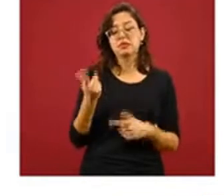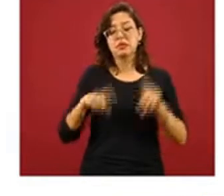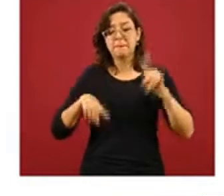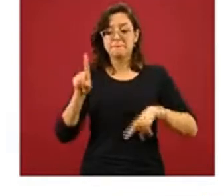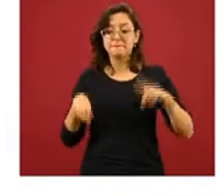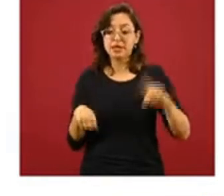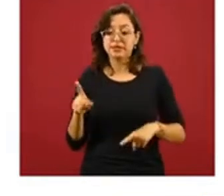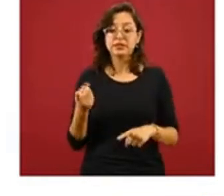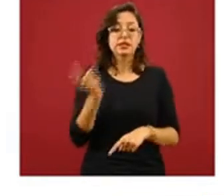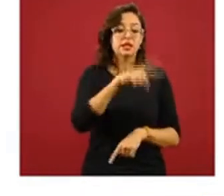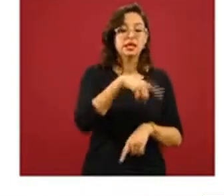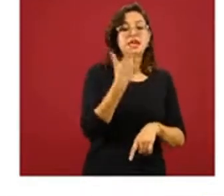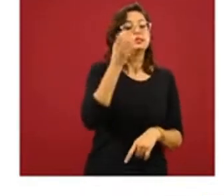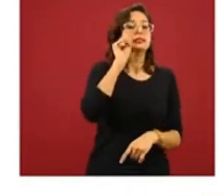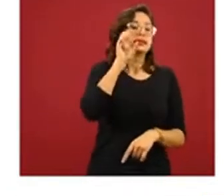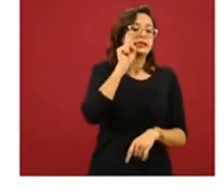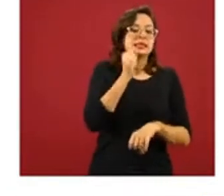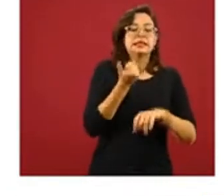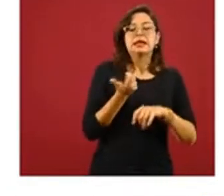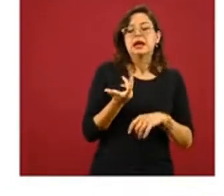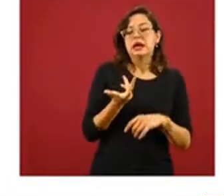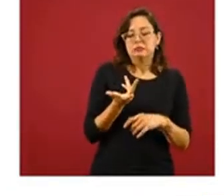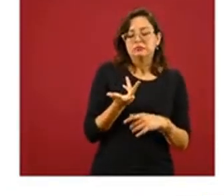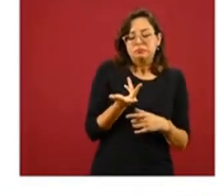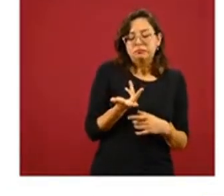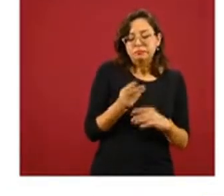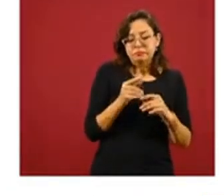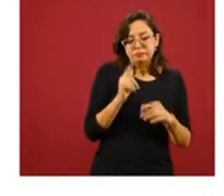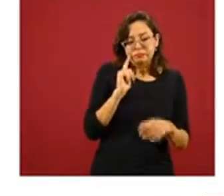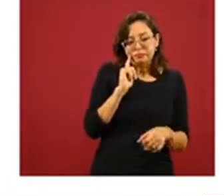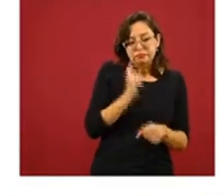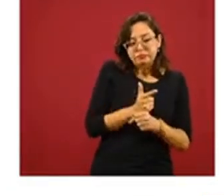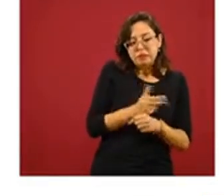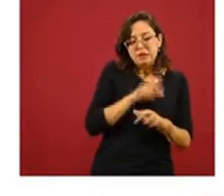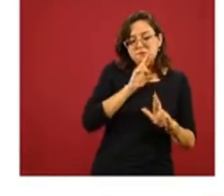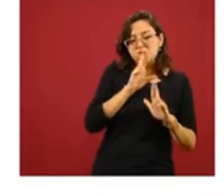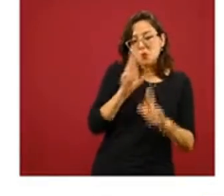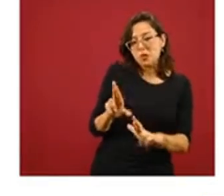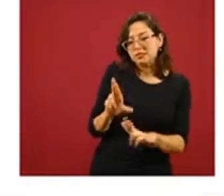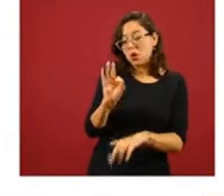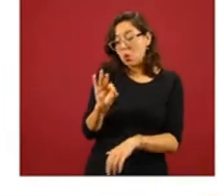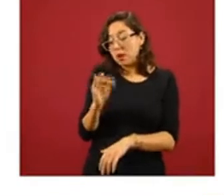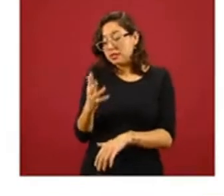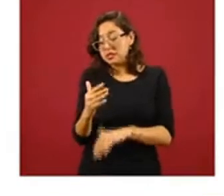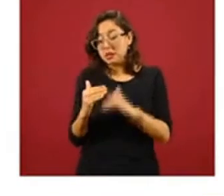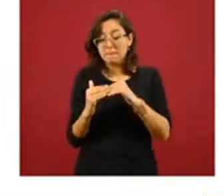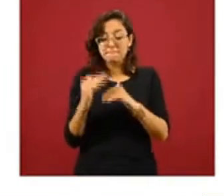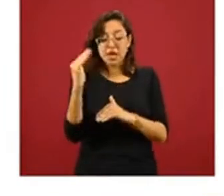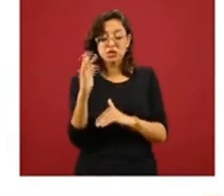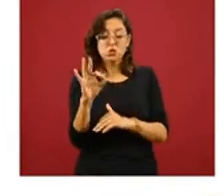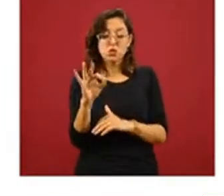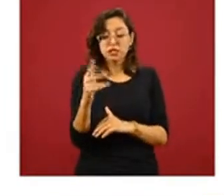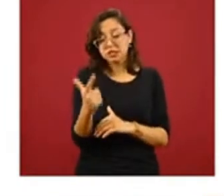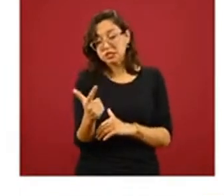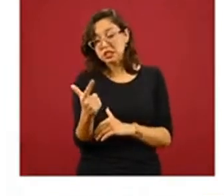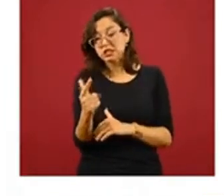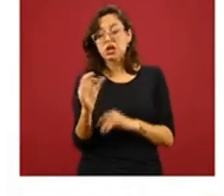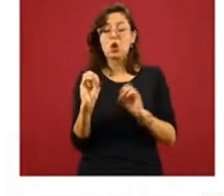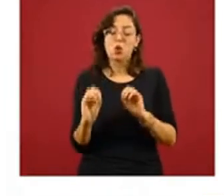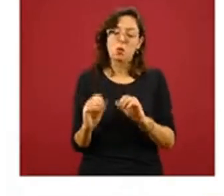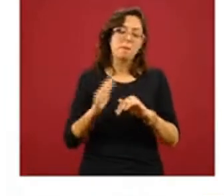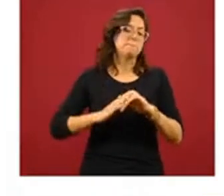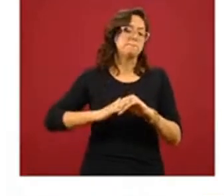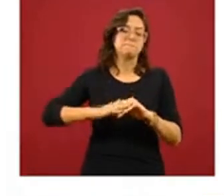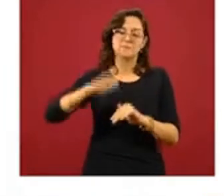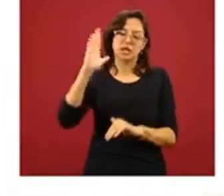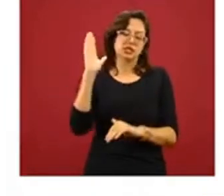naranja claro que están pendientes se emitan. Veremos entonces si ese 45 llega a estar en un 47 o llega a incrementarse un